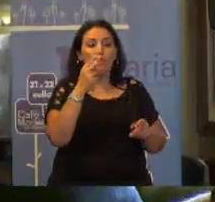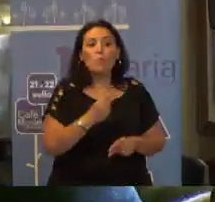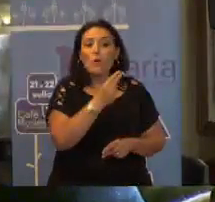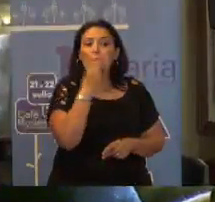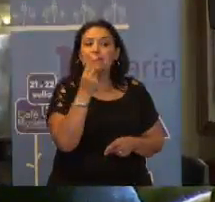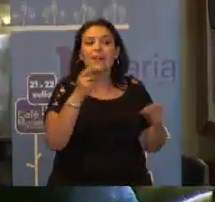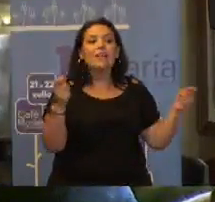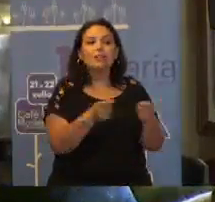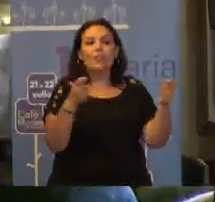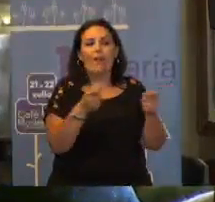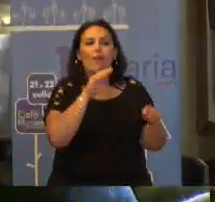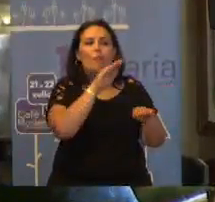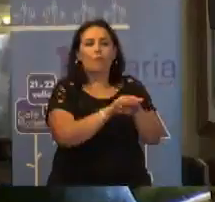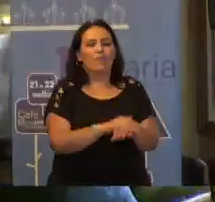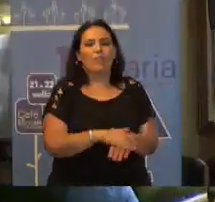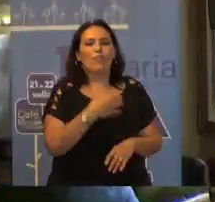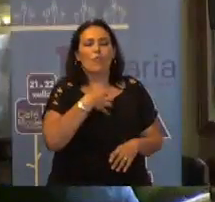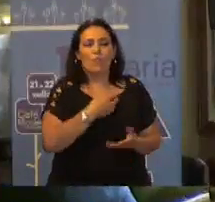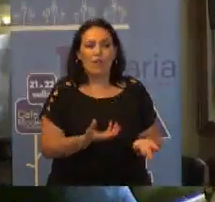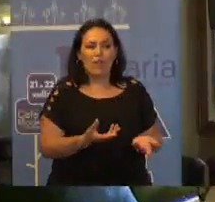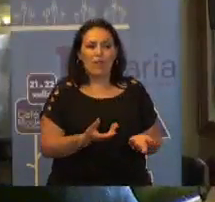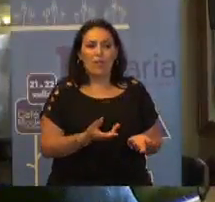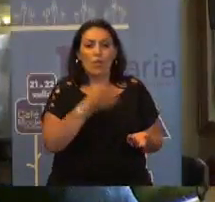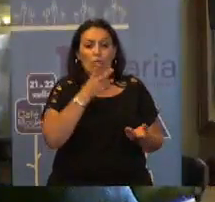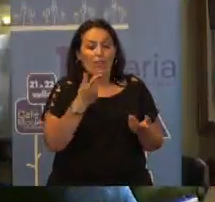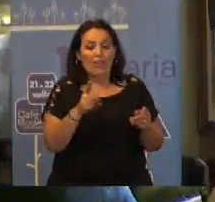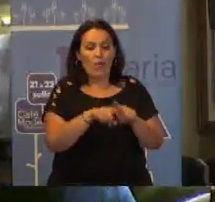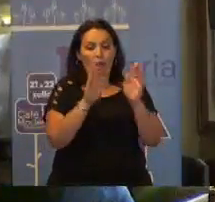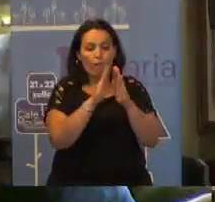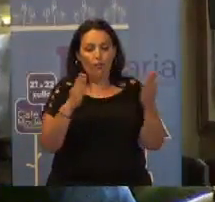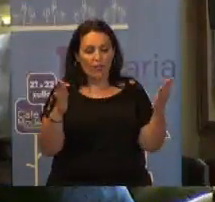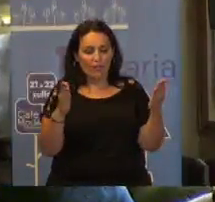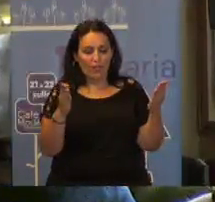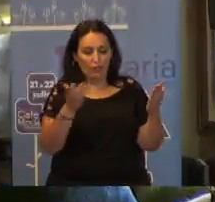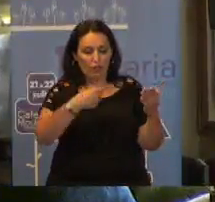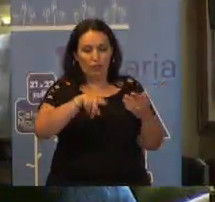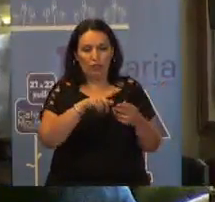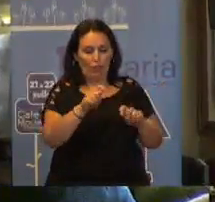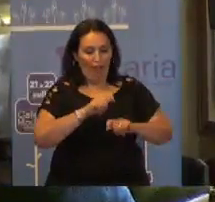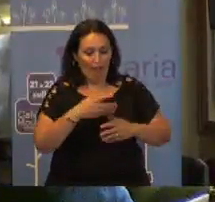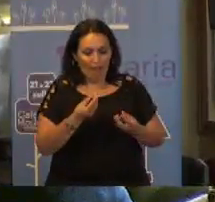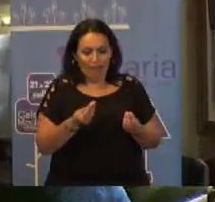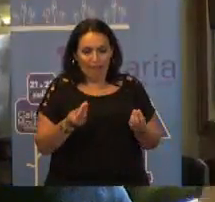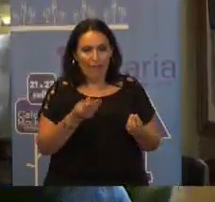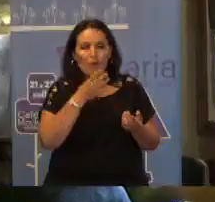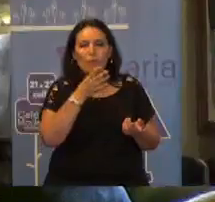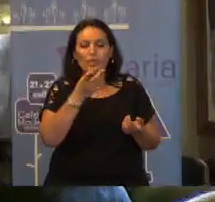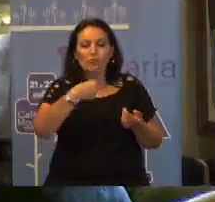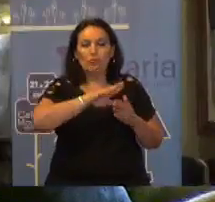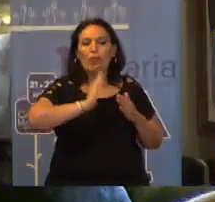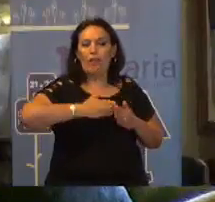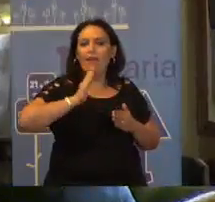a Barcelona, que son atomentos gordos. Calquer proxecto que queramos gravar adiante vai estar, digamos, moi